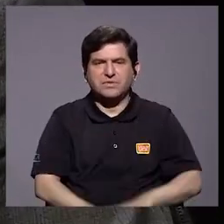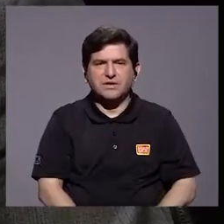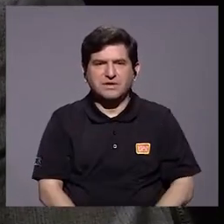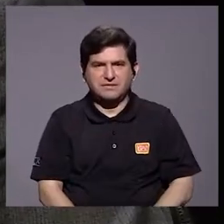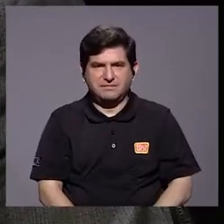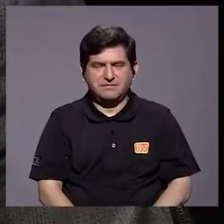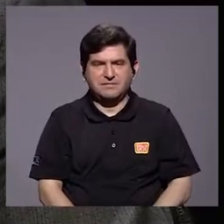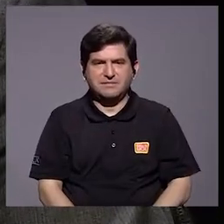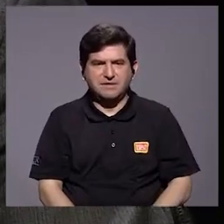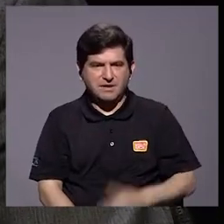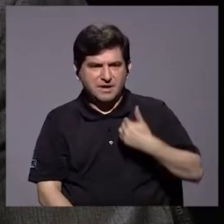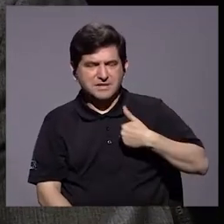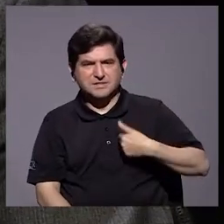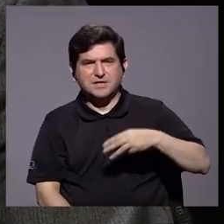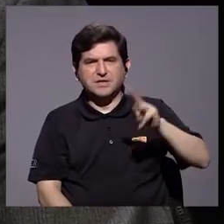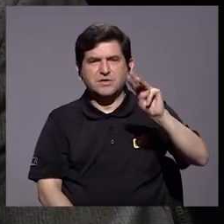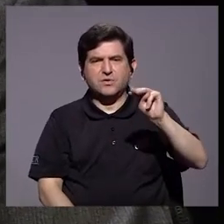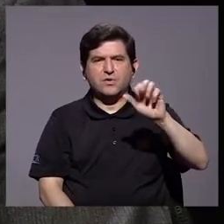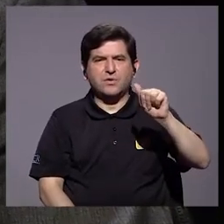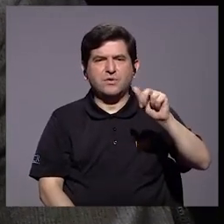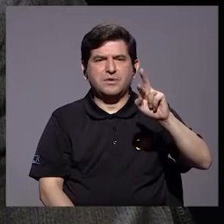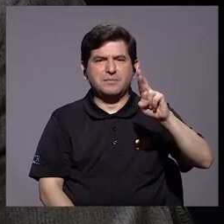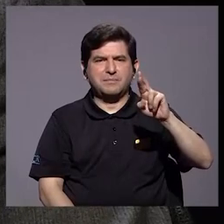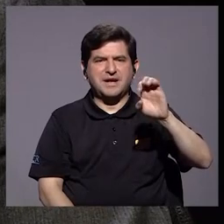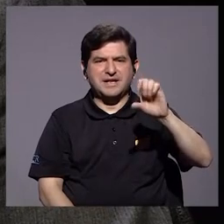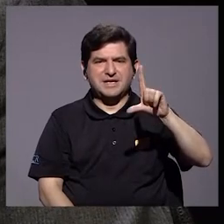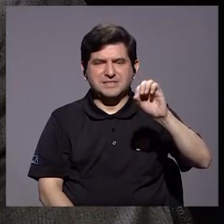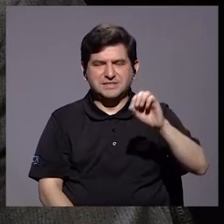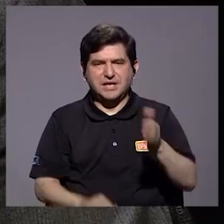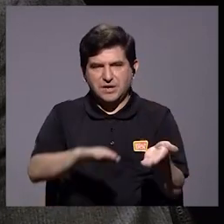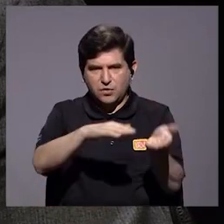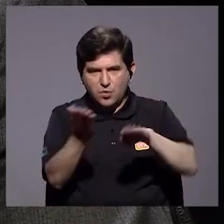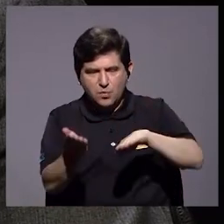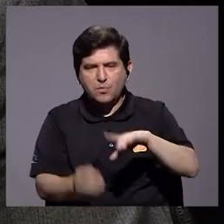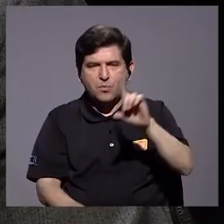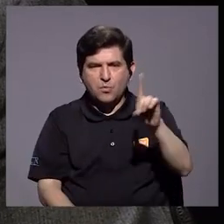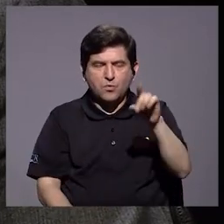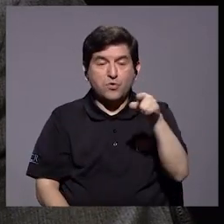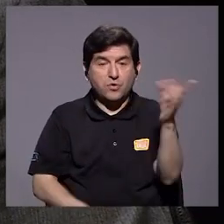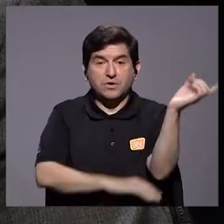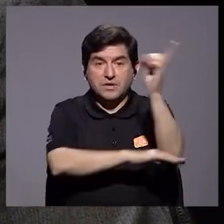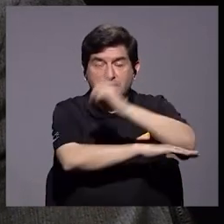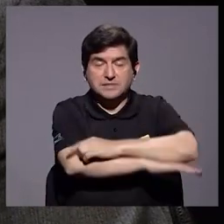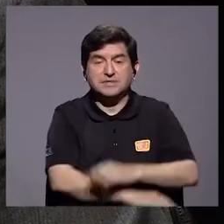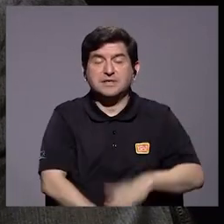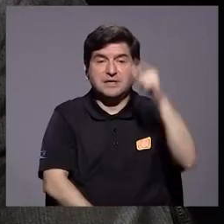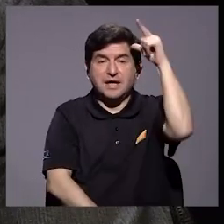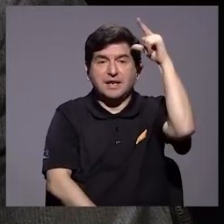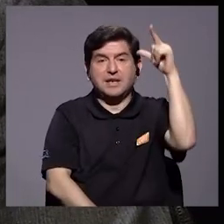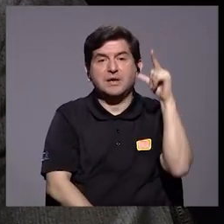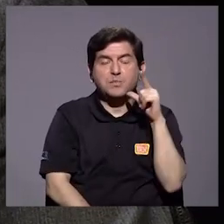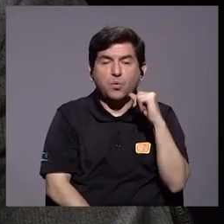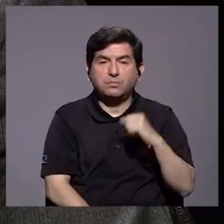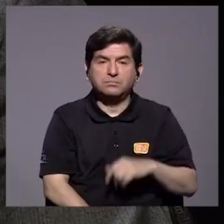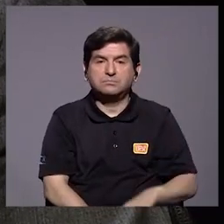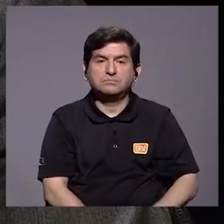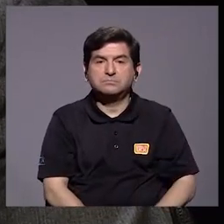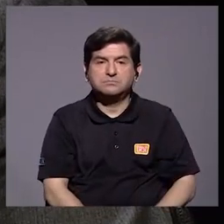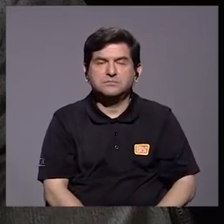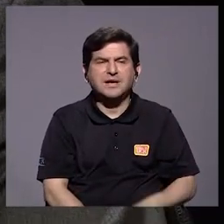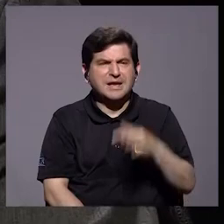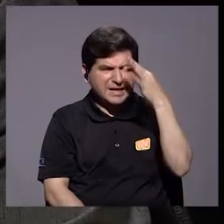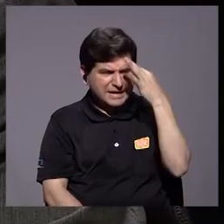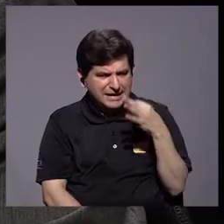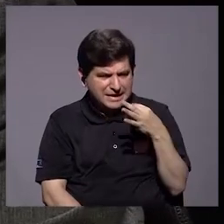falleció y un domingo y ese día limón creo que la